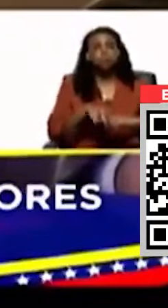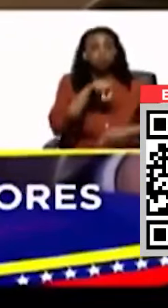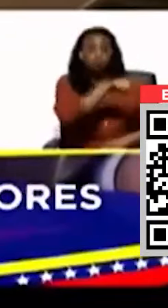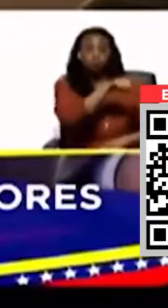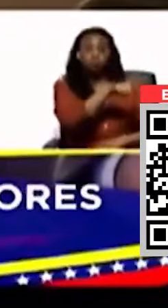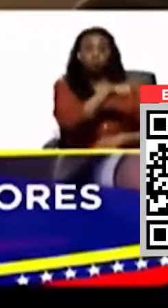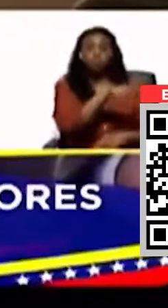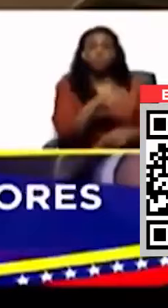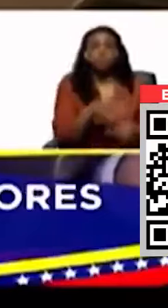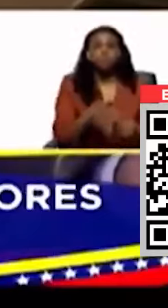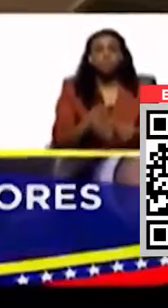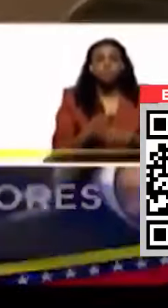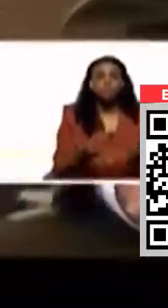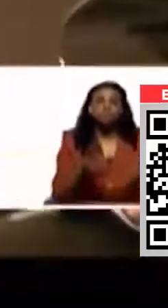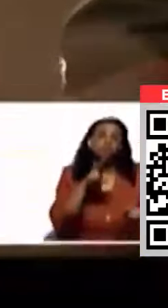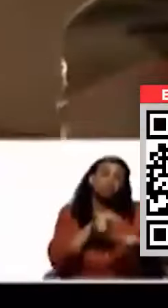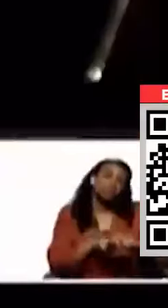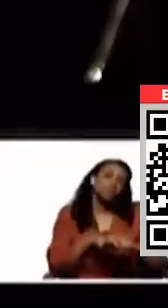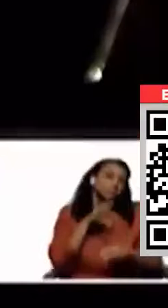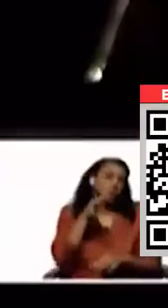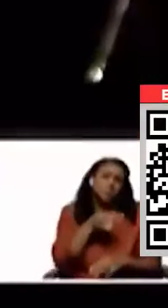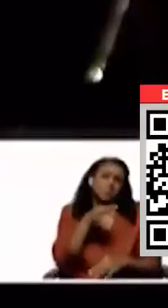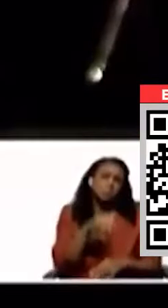donde me siento